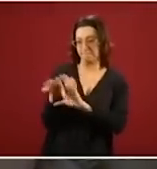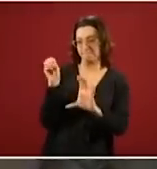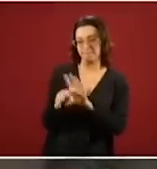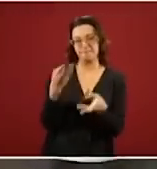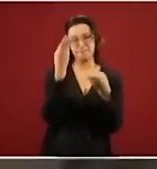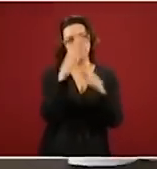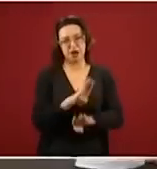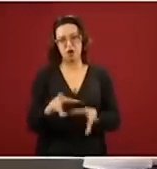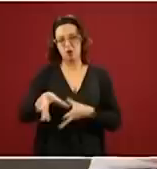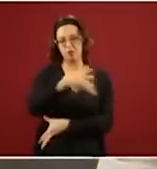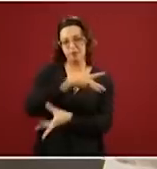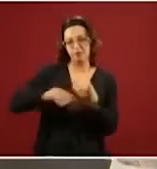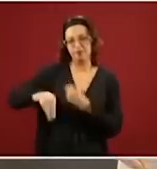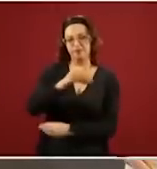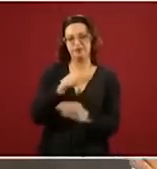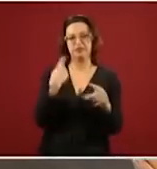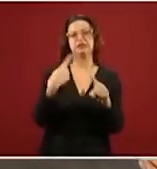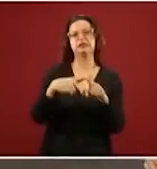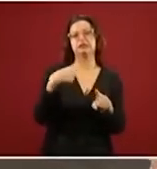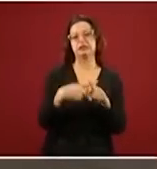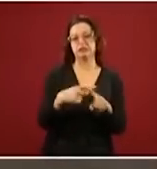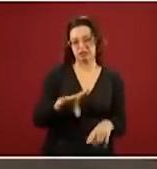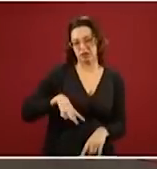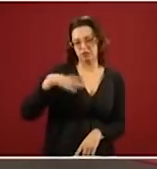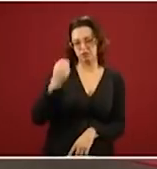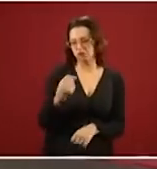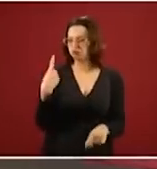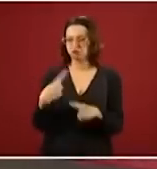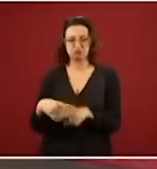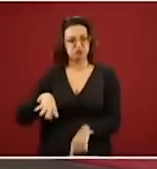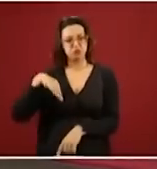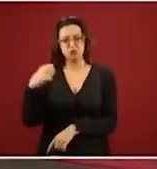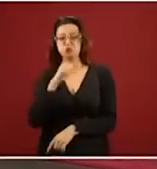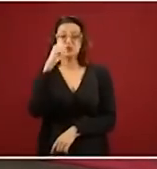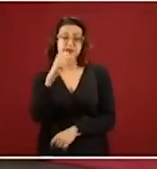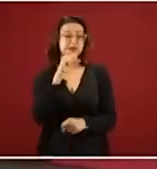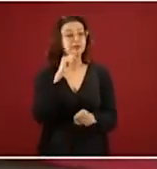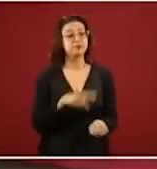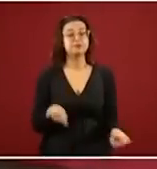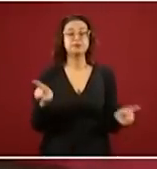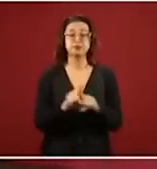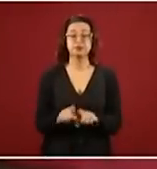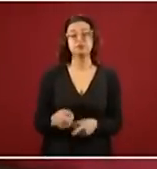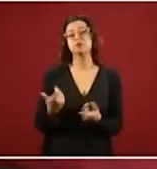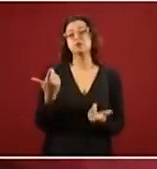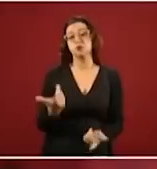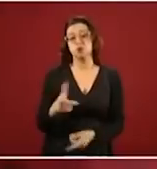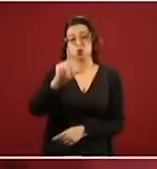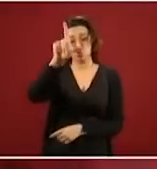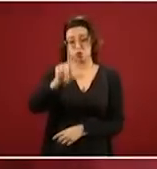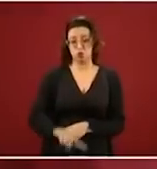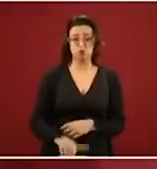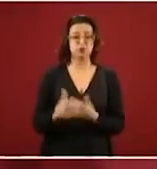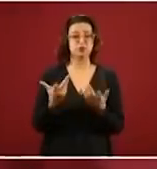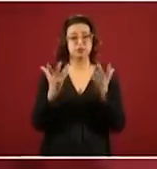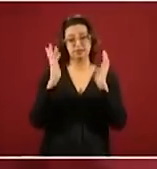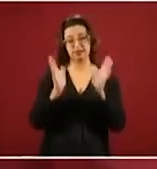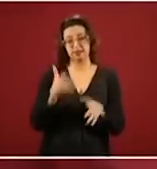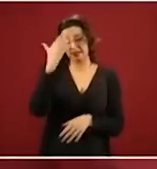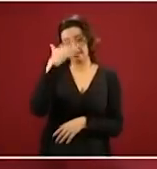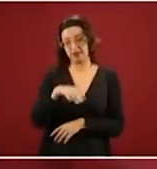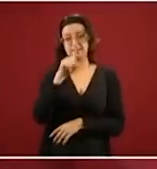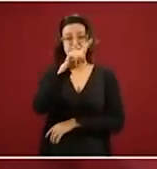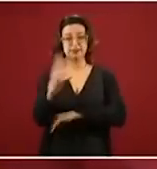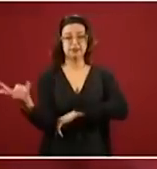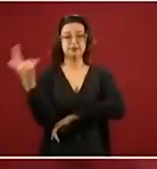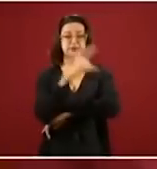lo que se hace también cada lunes el avance en la construcción del aeropuerto